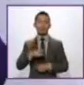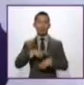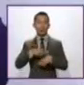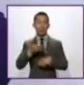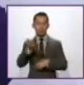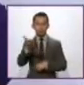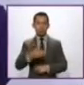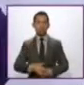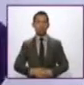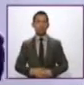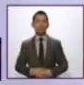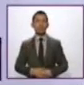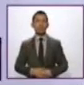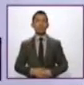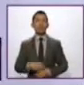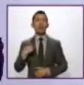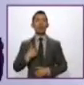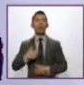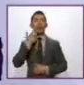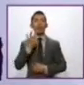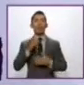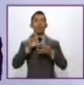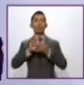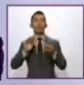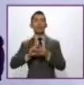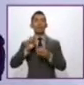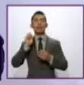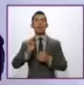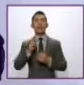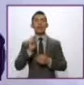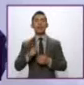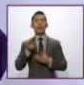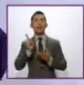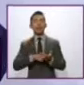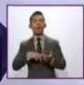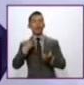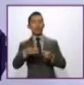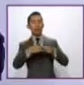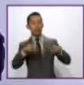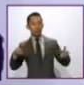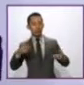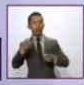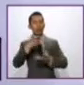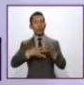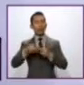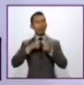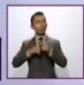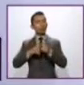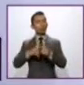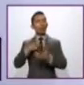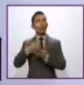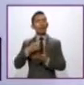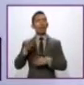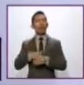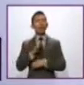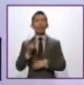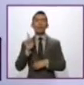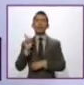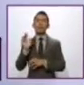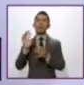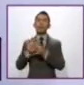candidata. Yo me quiero referir nuevamente al modelo de desarrollo económico sustentable, porque he escuchado